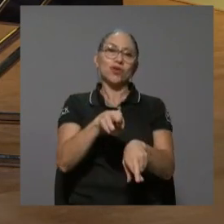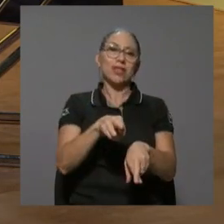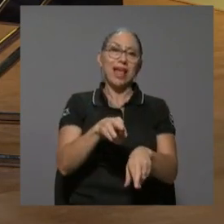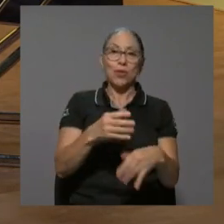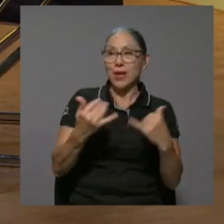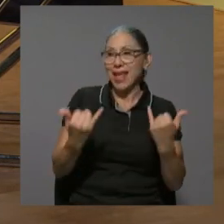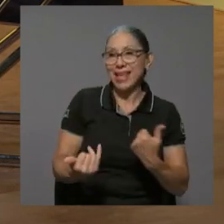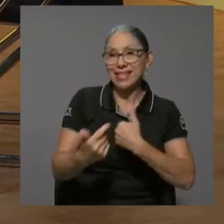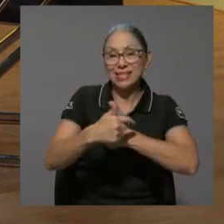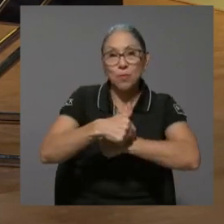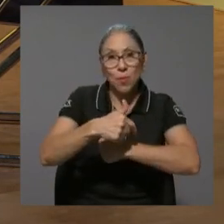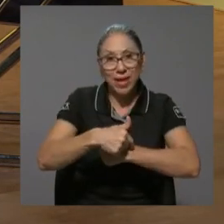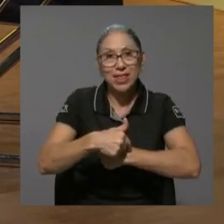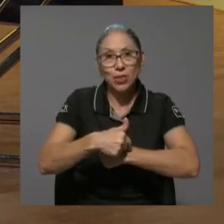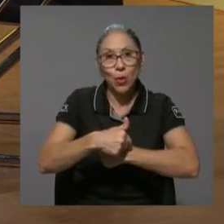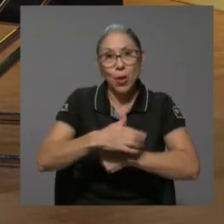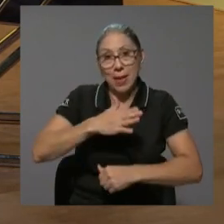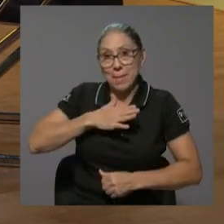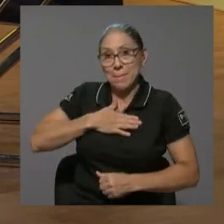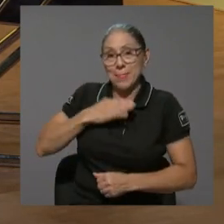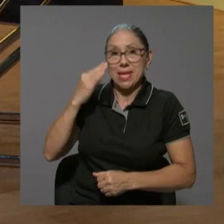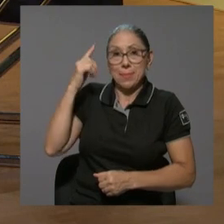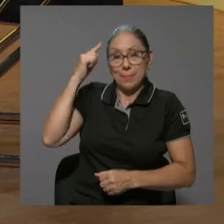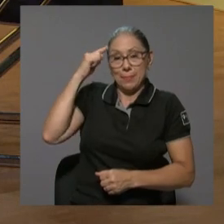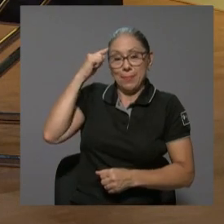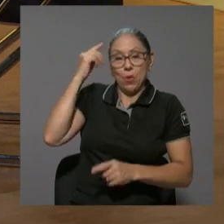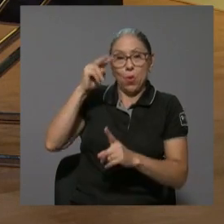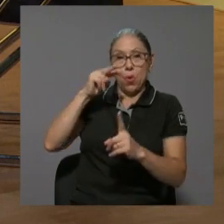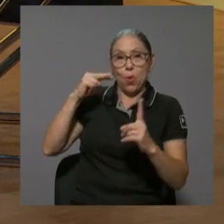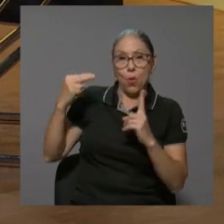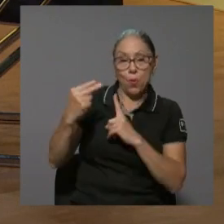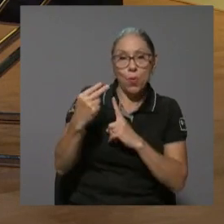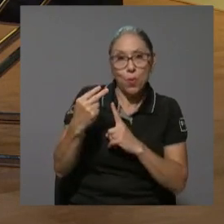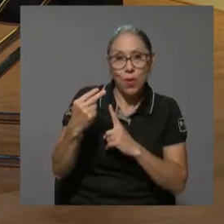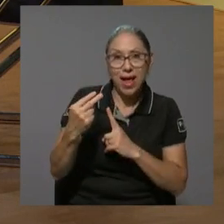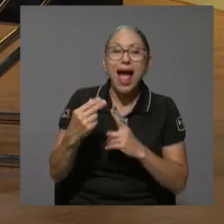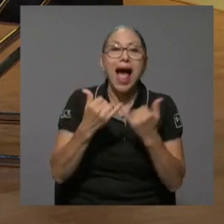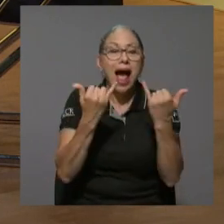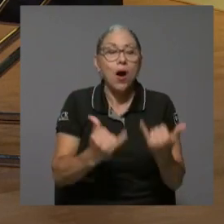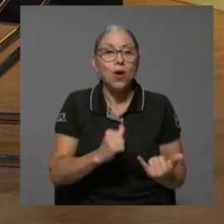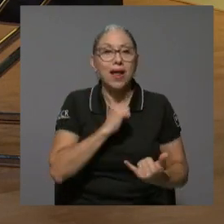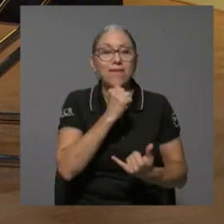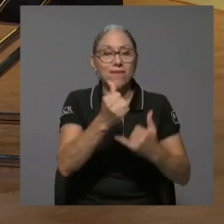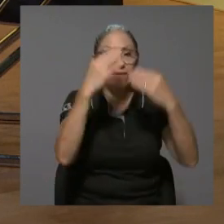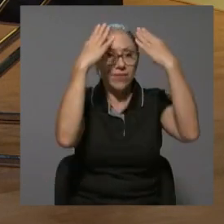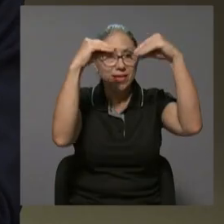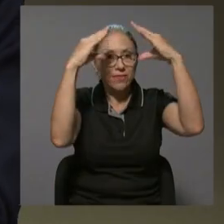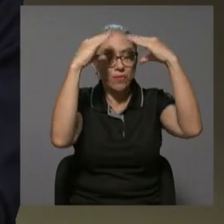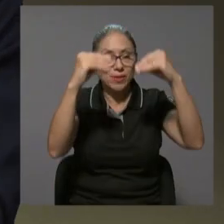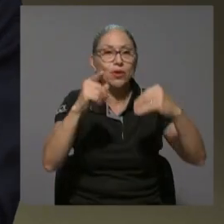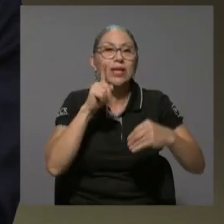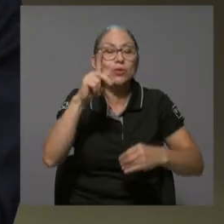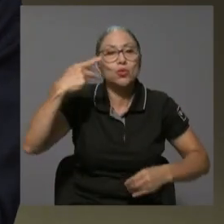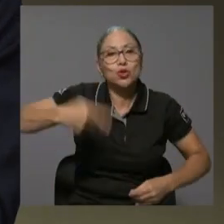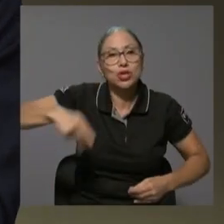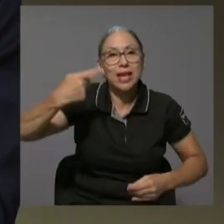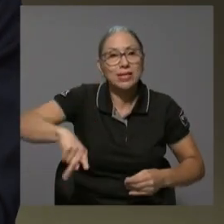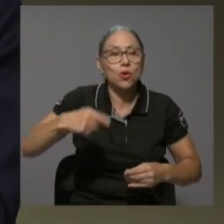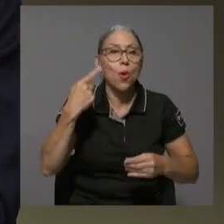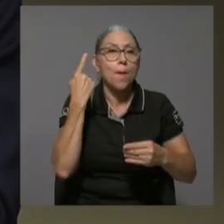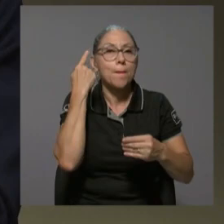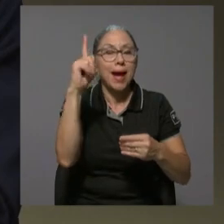en este momento, por lo menos desde mi punto de vista, en uno de los riesgos para la democracia, para la convivencia